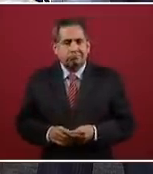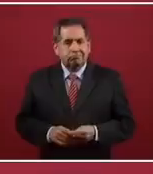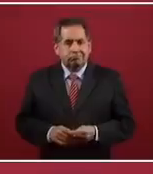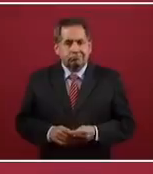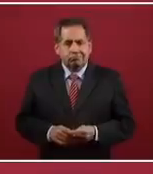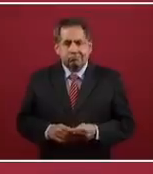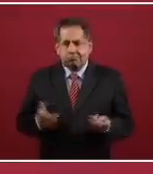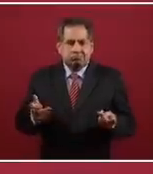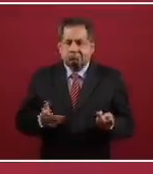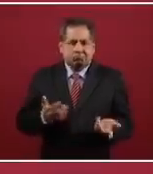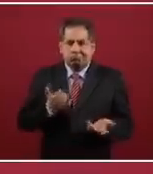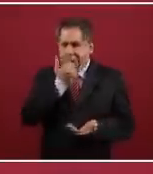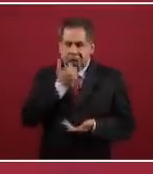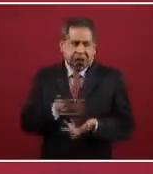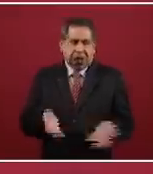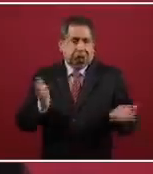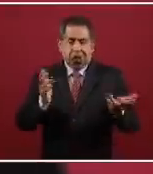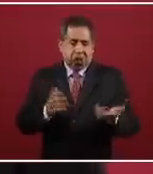pues ya